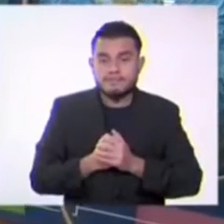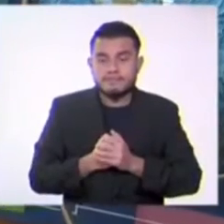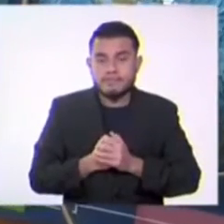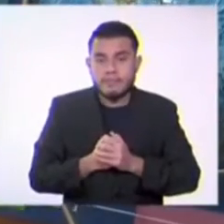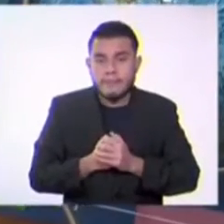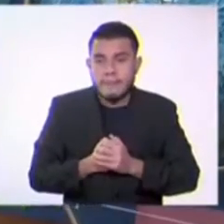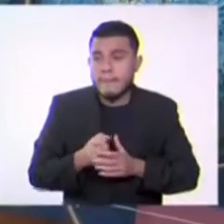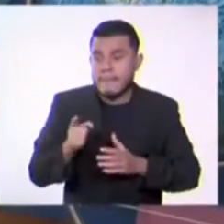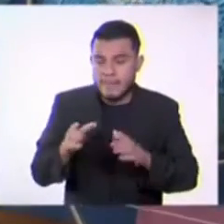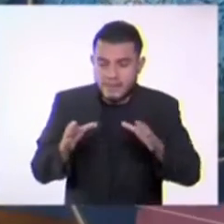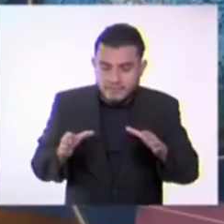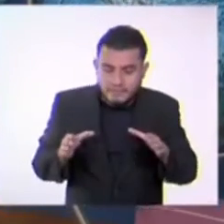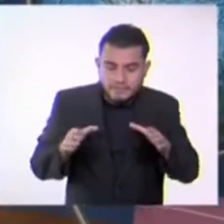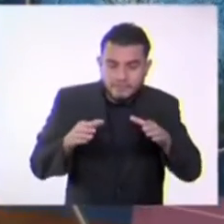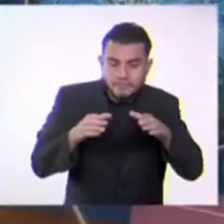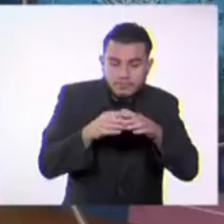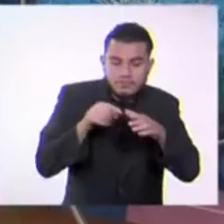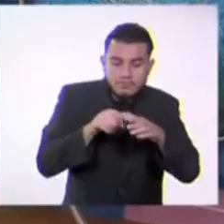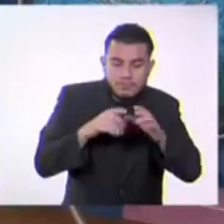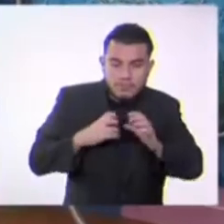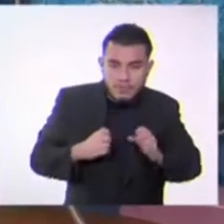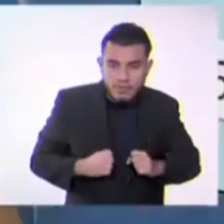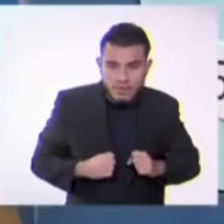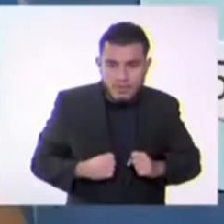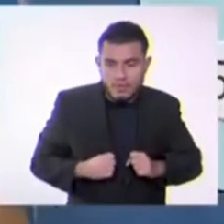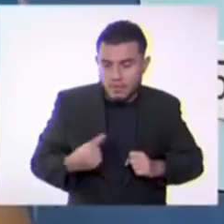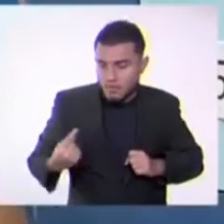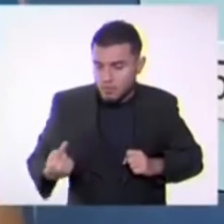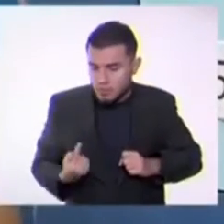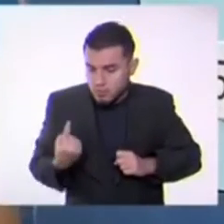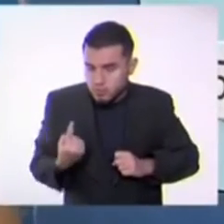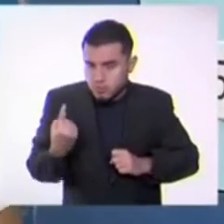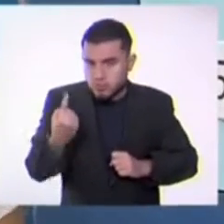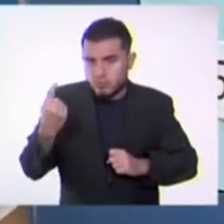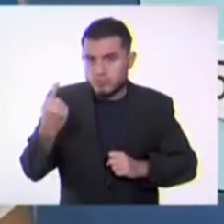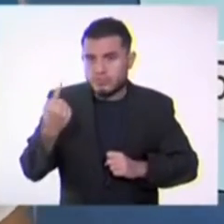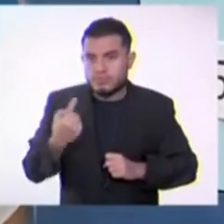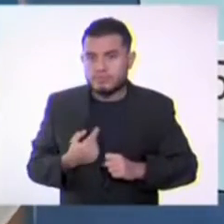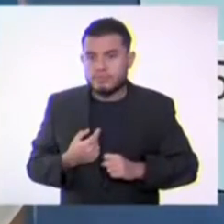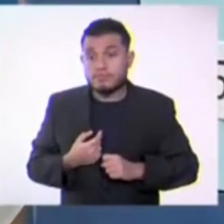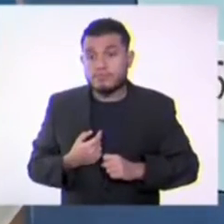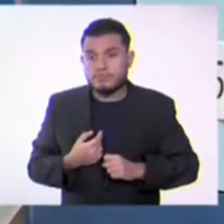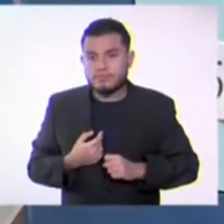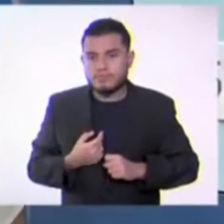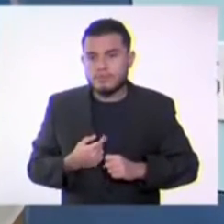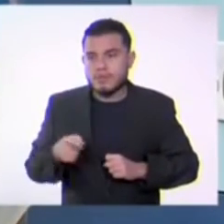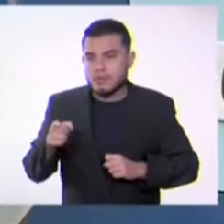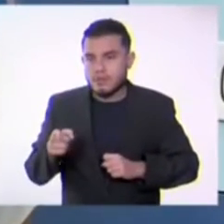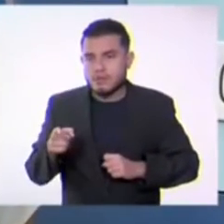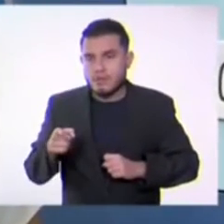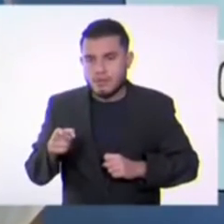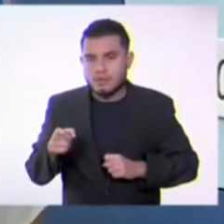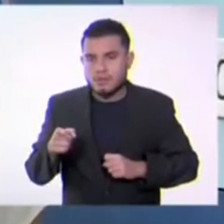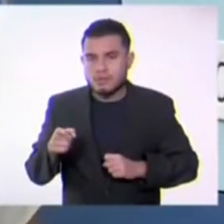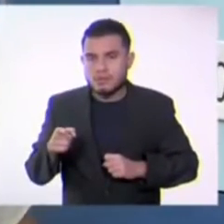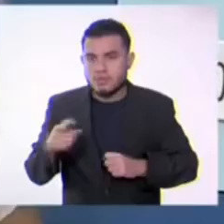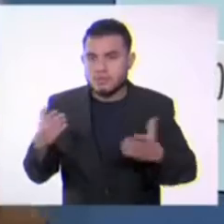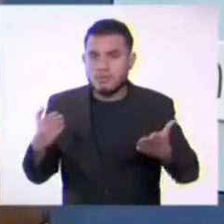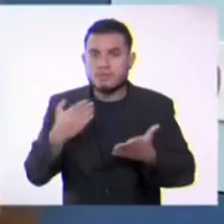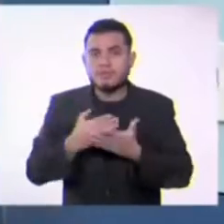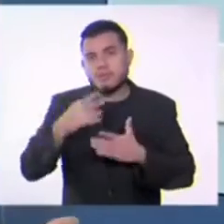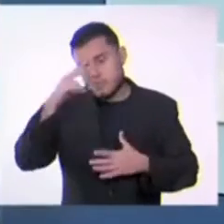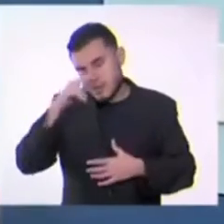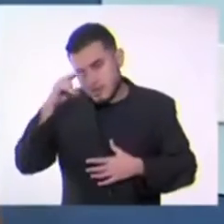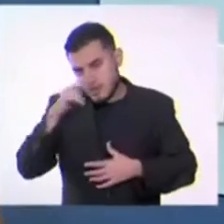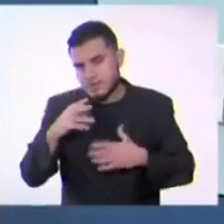este Consejo de Gobierno Revolucionario, y así es que más adelante él regresa de México.